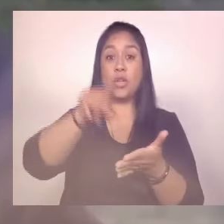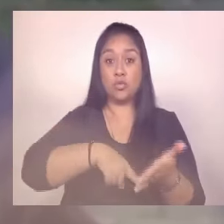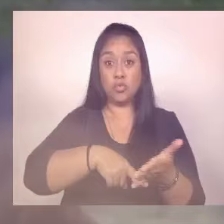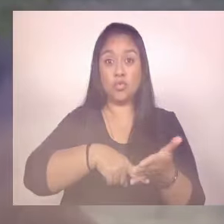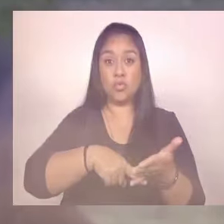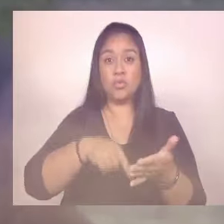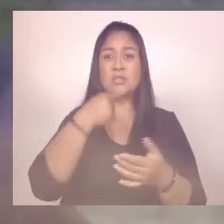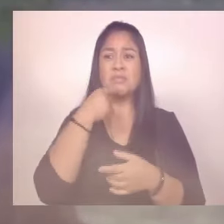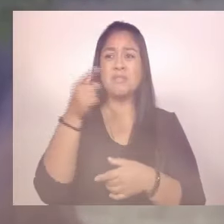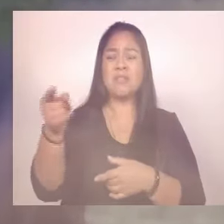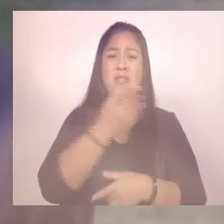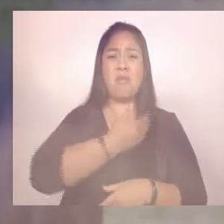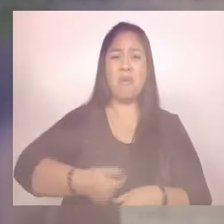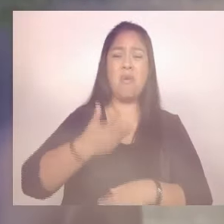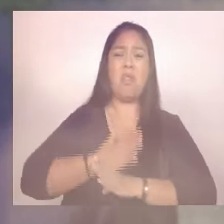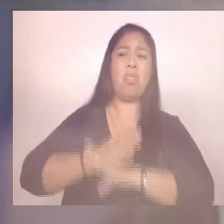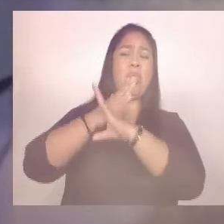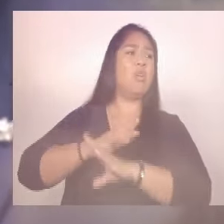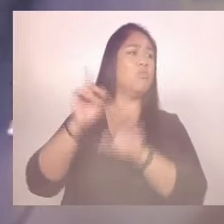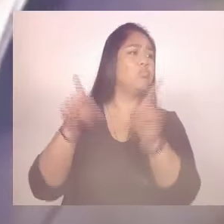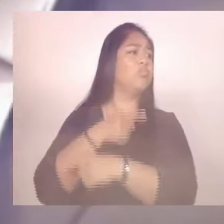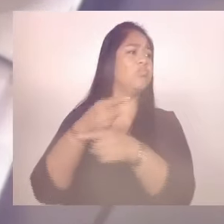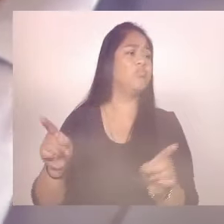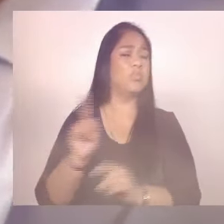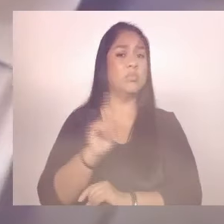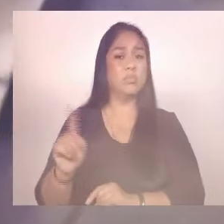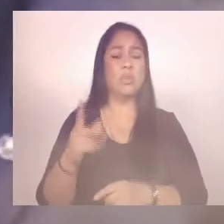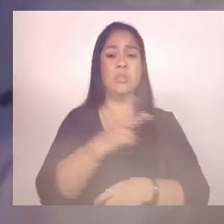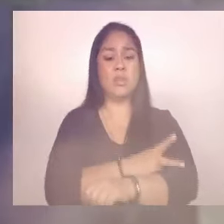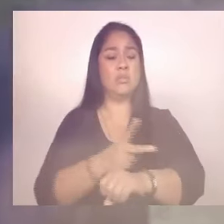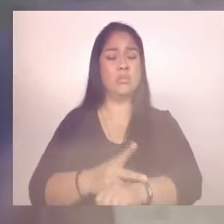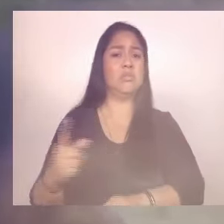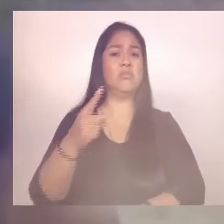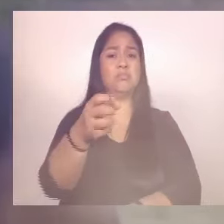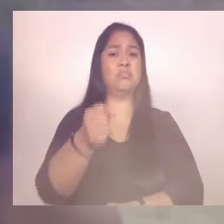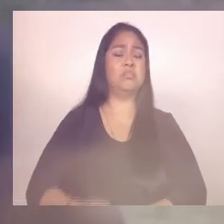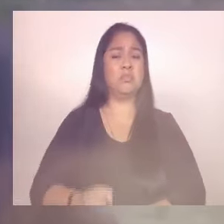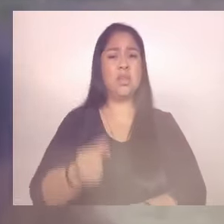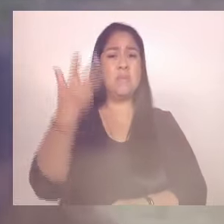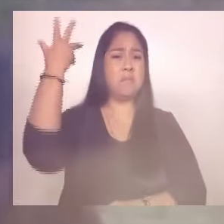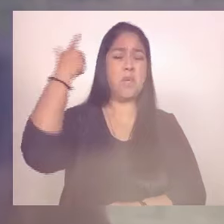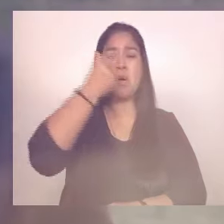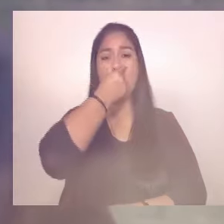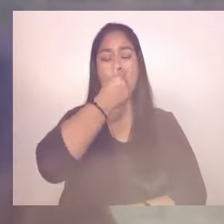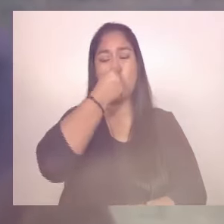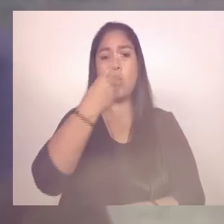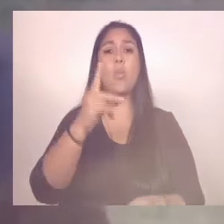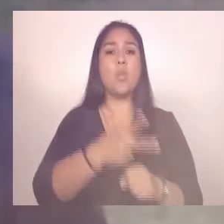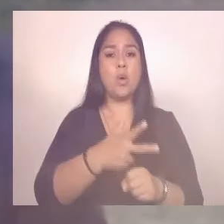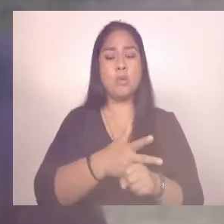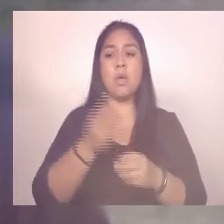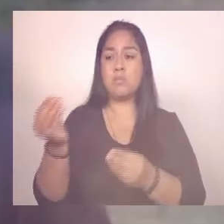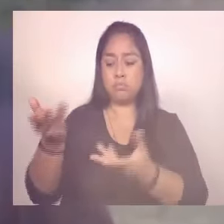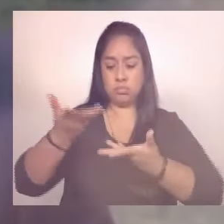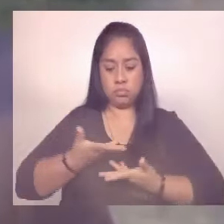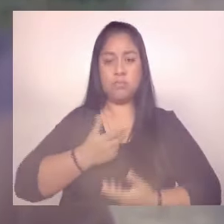votación que rechazó tajantemente a los representantes de la historia autoritaria y el pasado corrupto de Guatemala